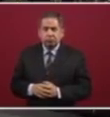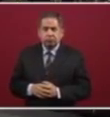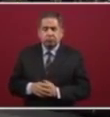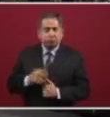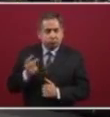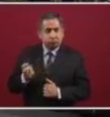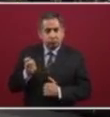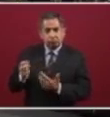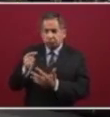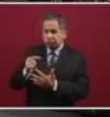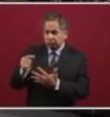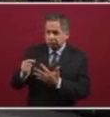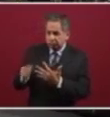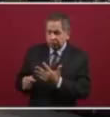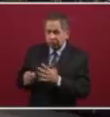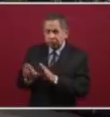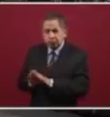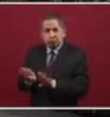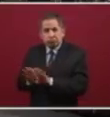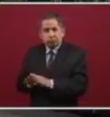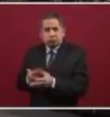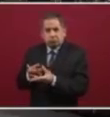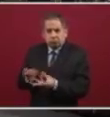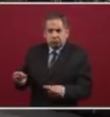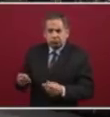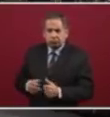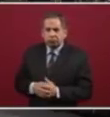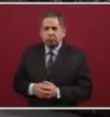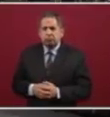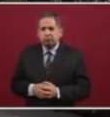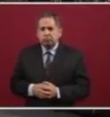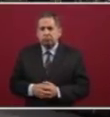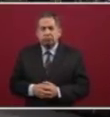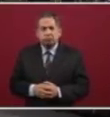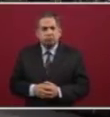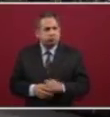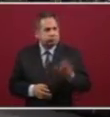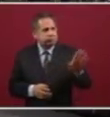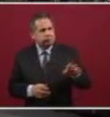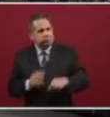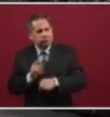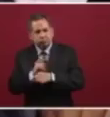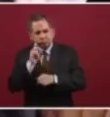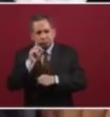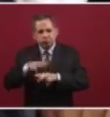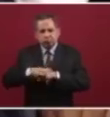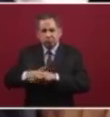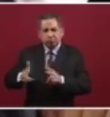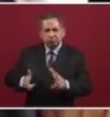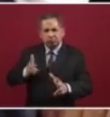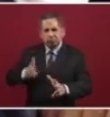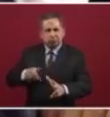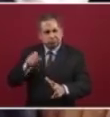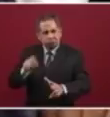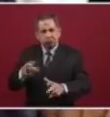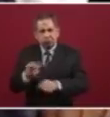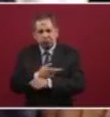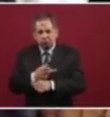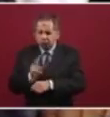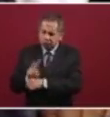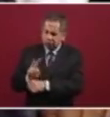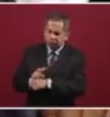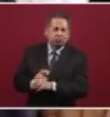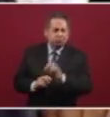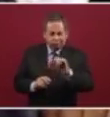tenemos que buscar la manera de resolverlo. ¿Tienen vigilada la famosa bestia, el ferrocarril? Sí, ¿sí?